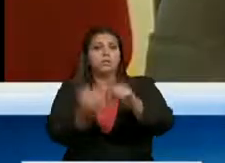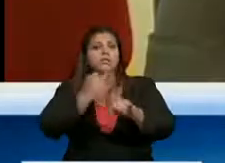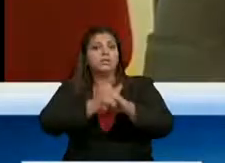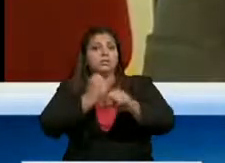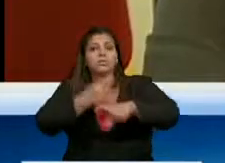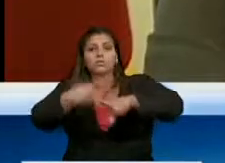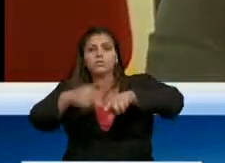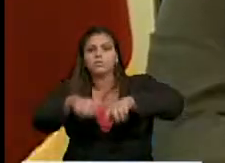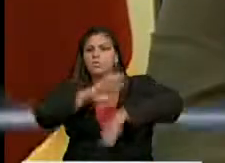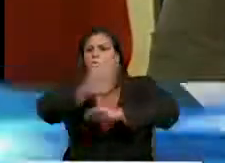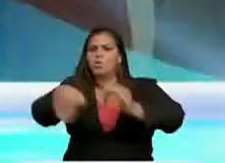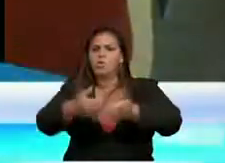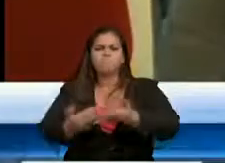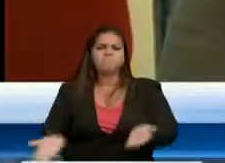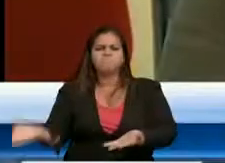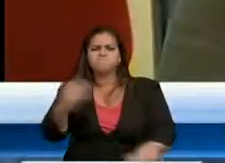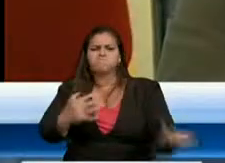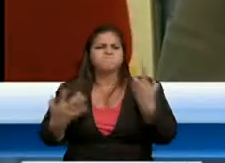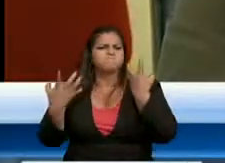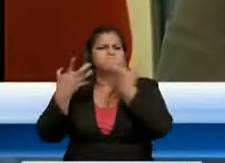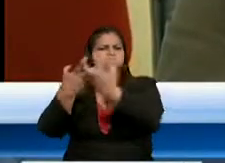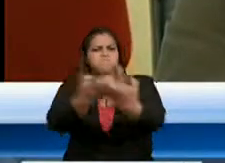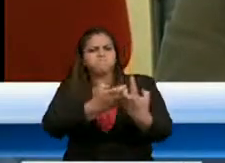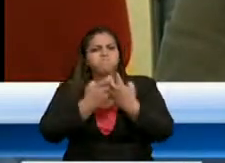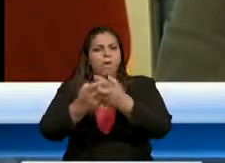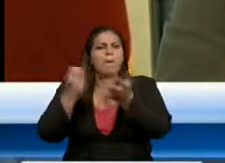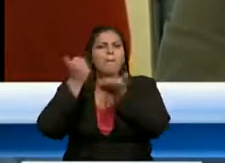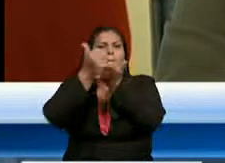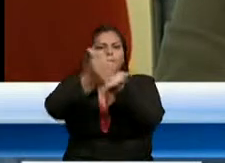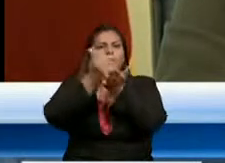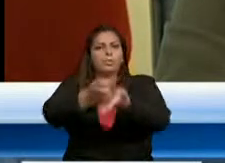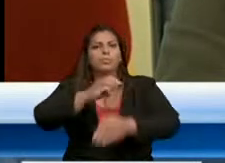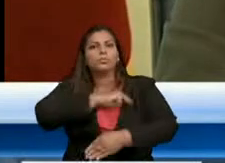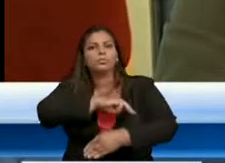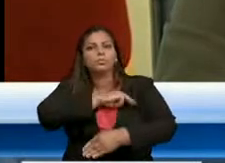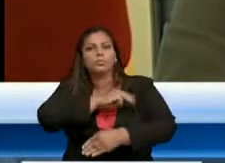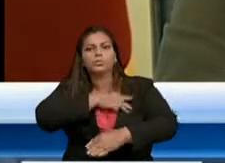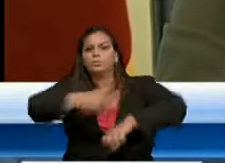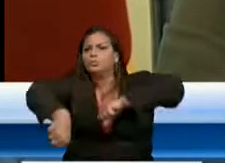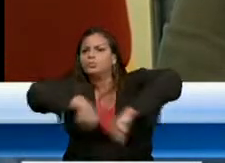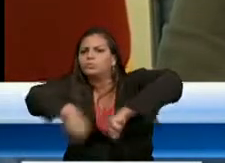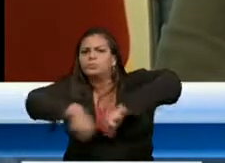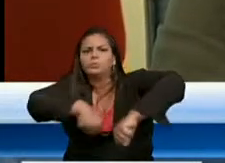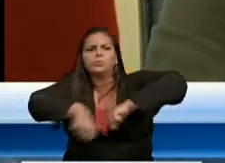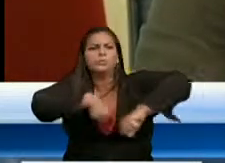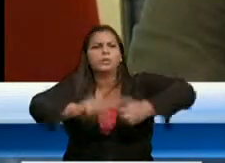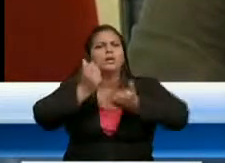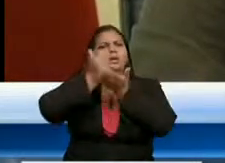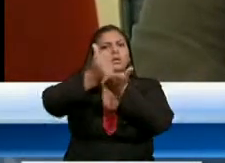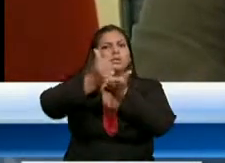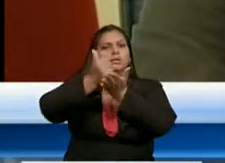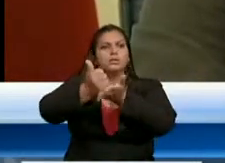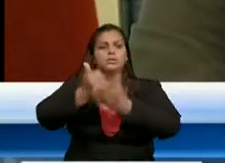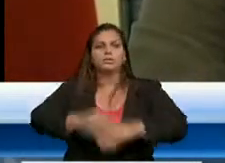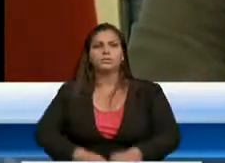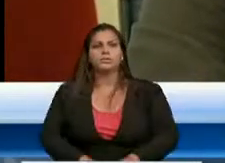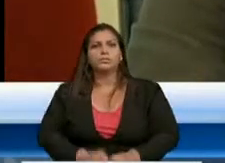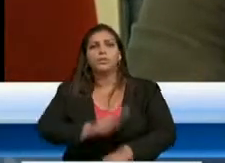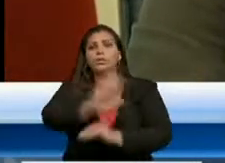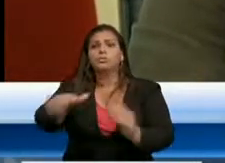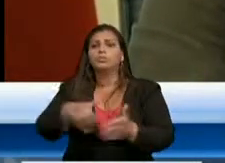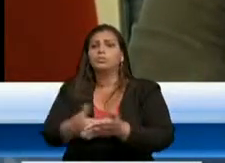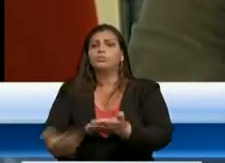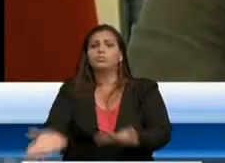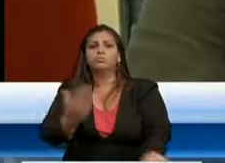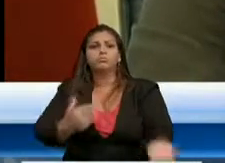coordinada. Apoyo a la gestión del municipio, absolutamente todos los medios que han